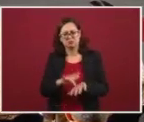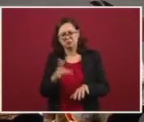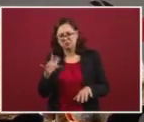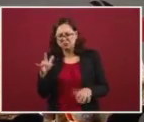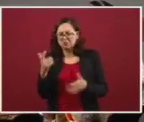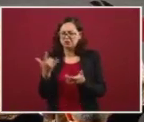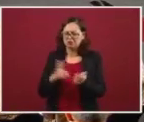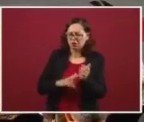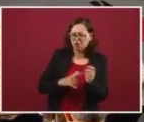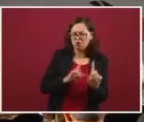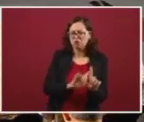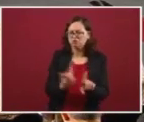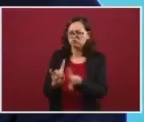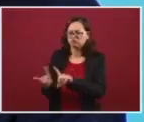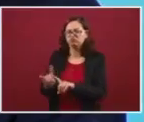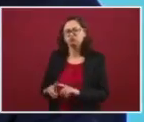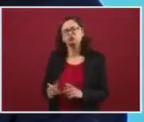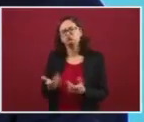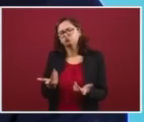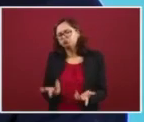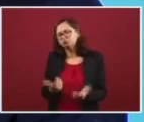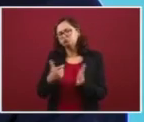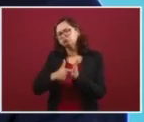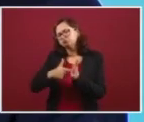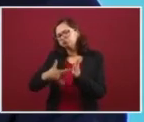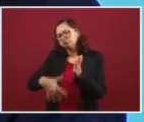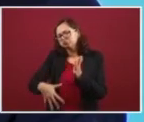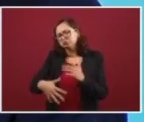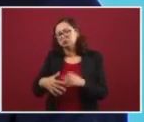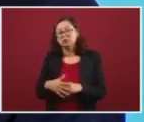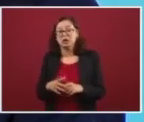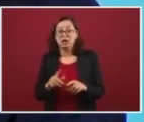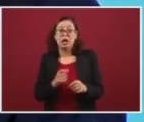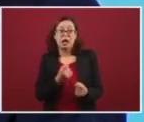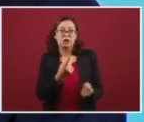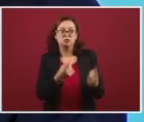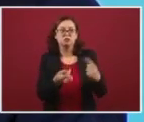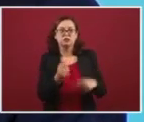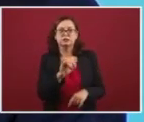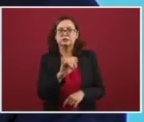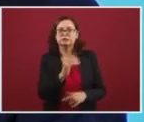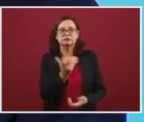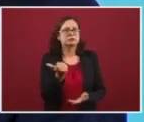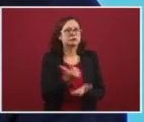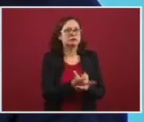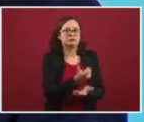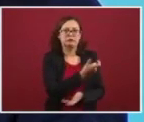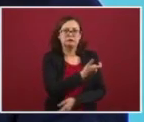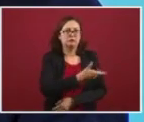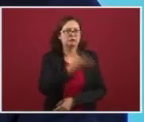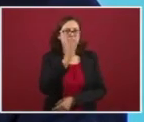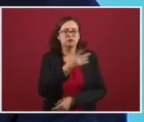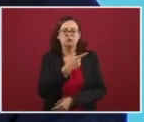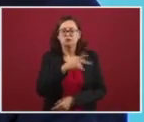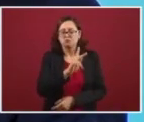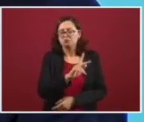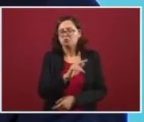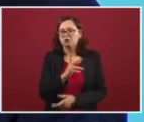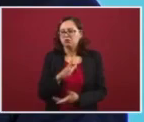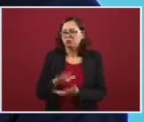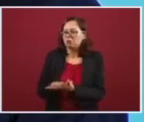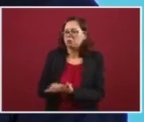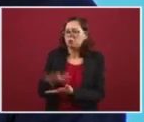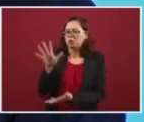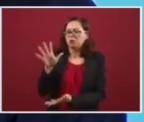bajo, no son de tan elevado valor, sí tenemos algunos, pero en su mayoría pues pueden